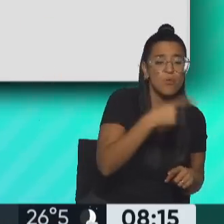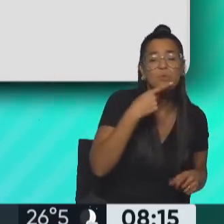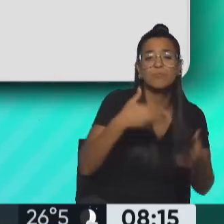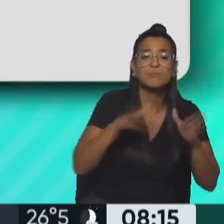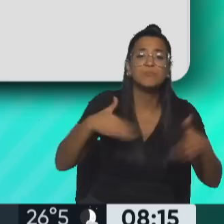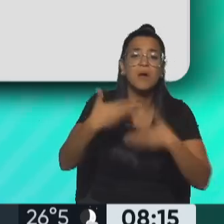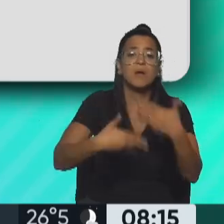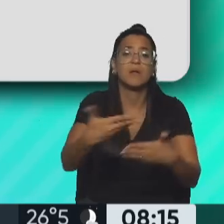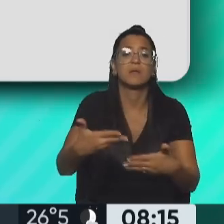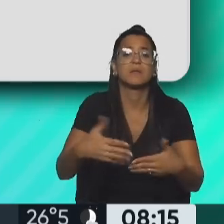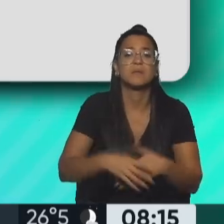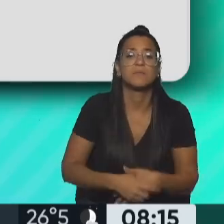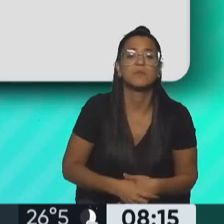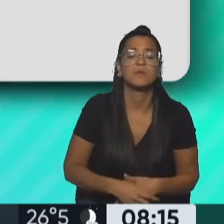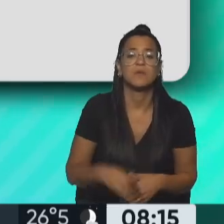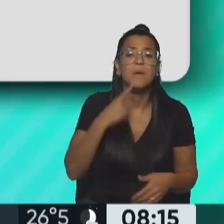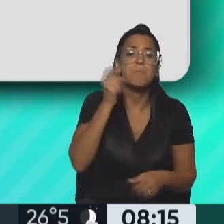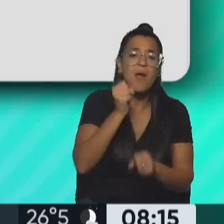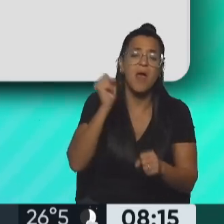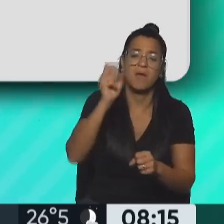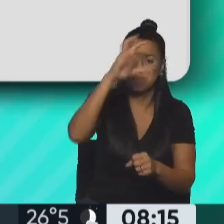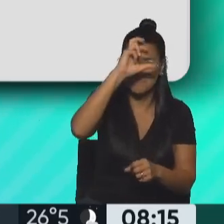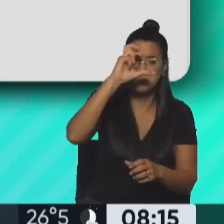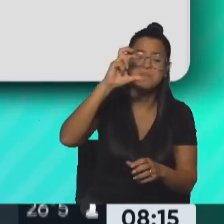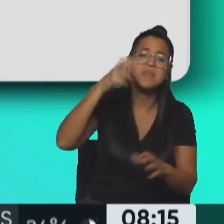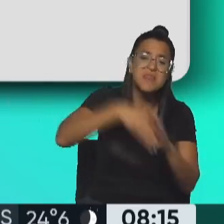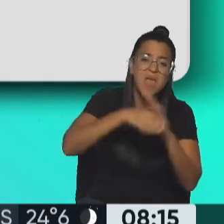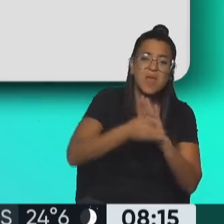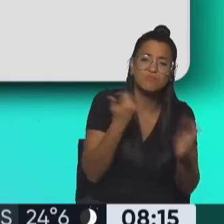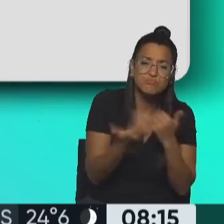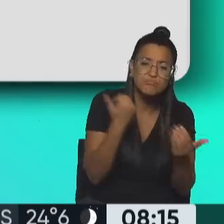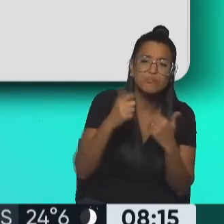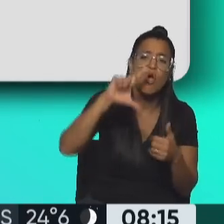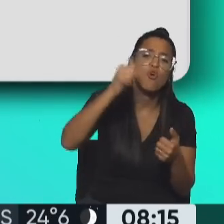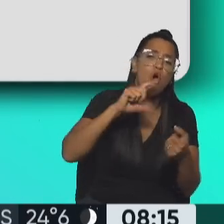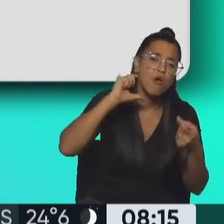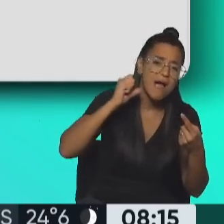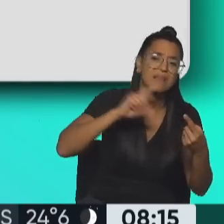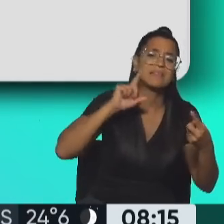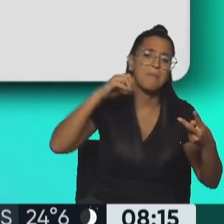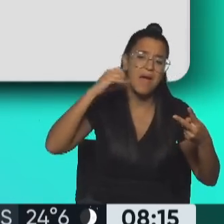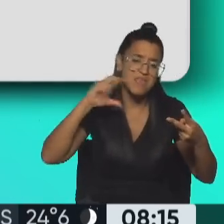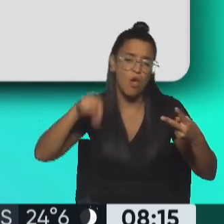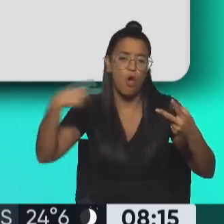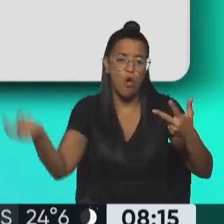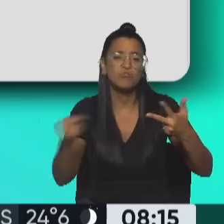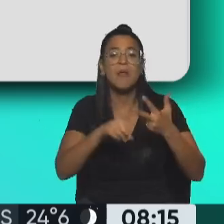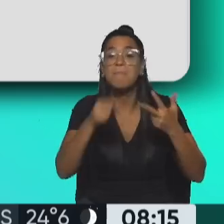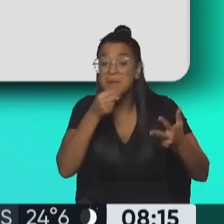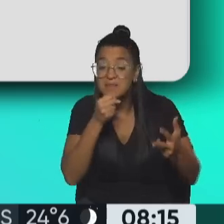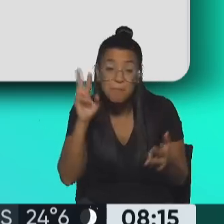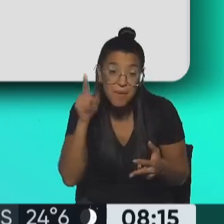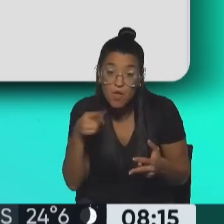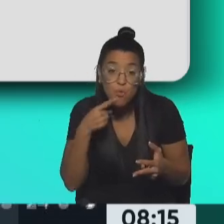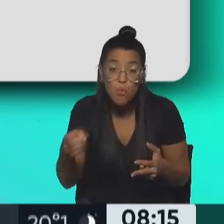camino libre a las explotaciones mineras como el caso de conga Tía María y otros de estos la prensa peruana no